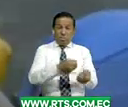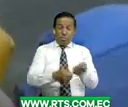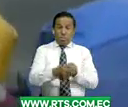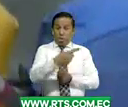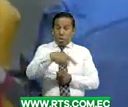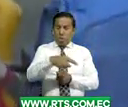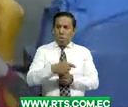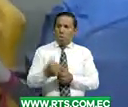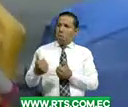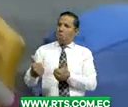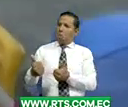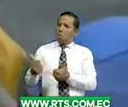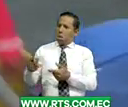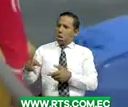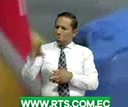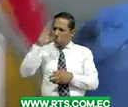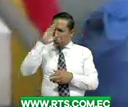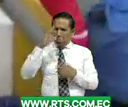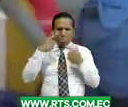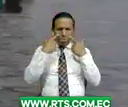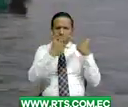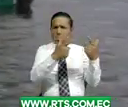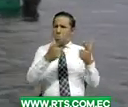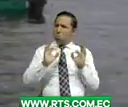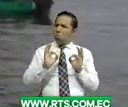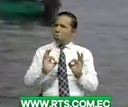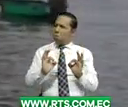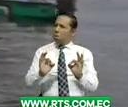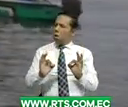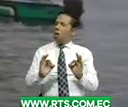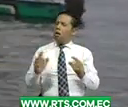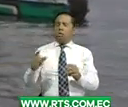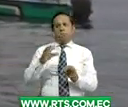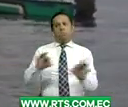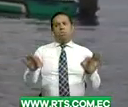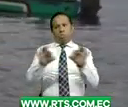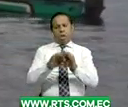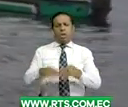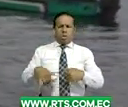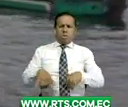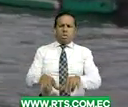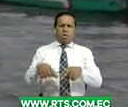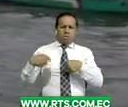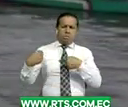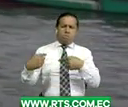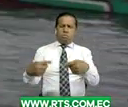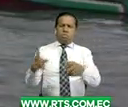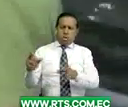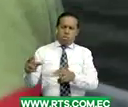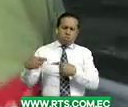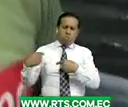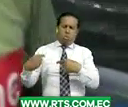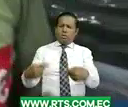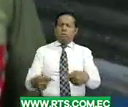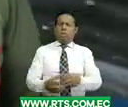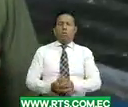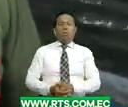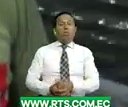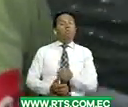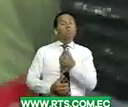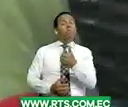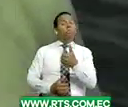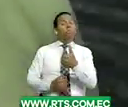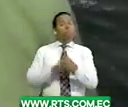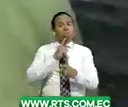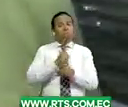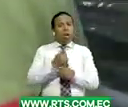ojos este tipo de operativos. Indicaron que se deberían hacer más frecuentes para frenar la delincuencia. Sí, no, está bien, porque uno